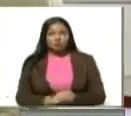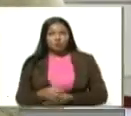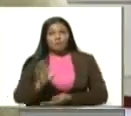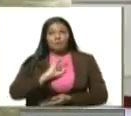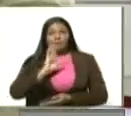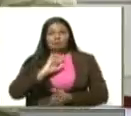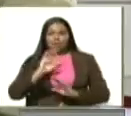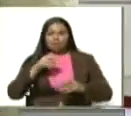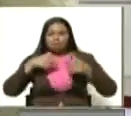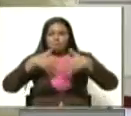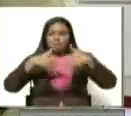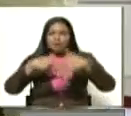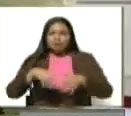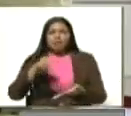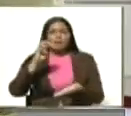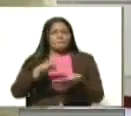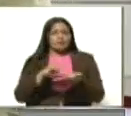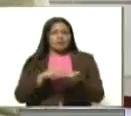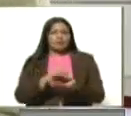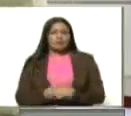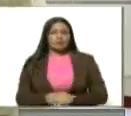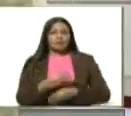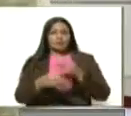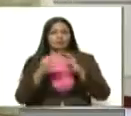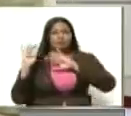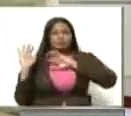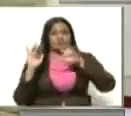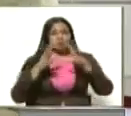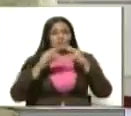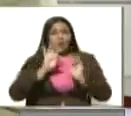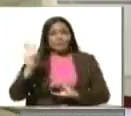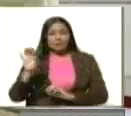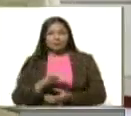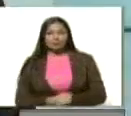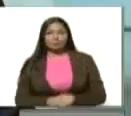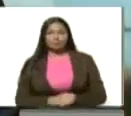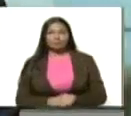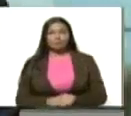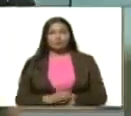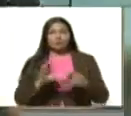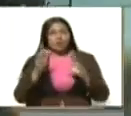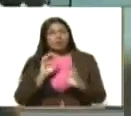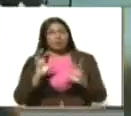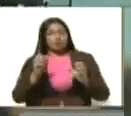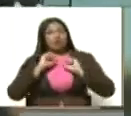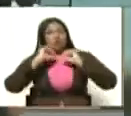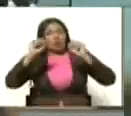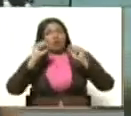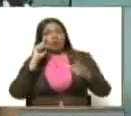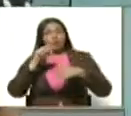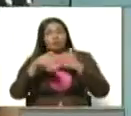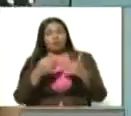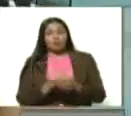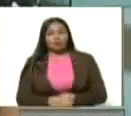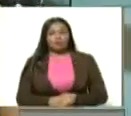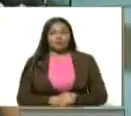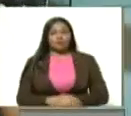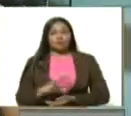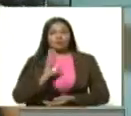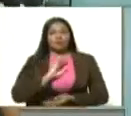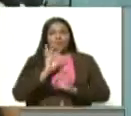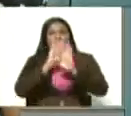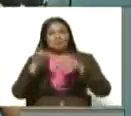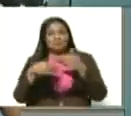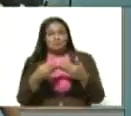Miranda, donde se movilizará también todo el país. Diputada, cuéntenos cuáles han sido esos logros y esas metas, esos alcances que se han tenido